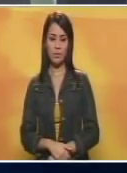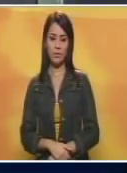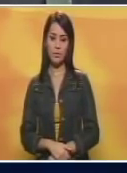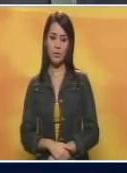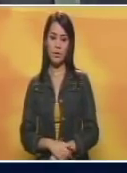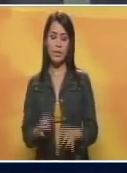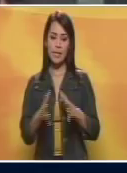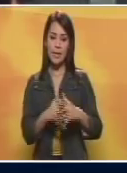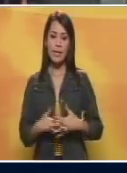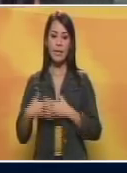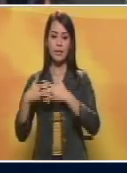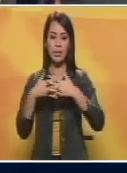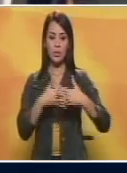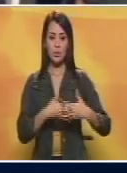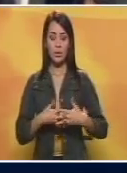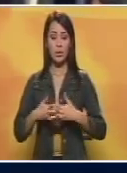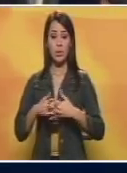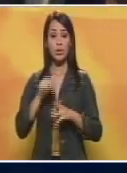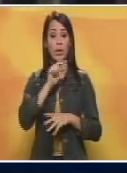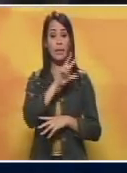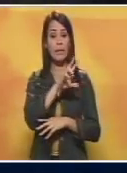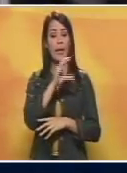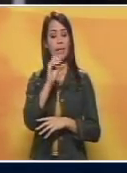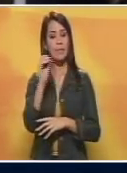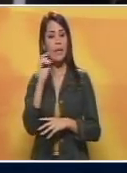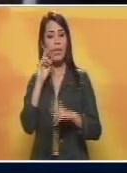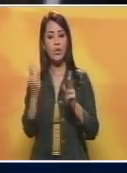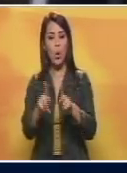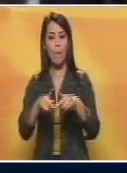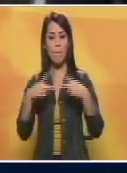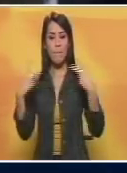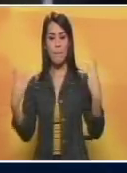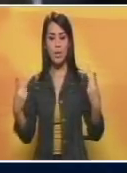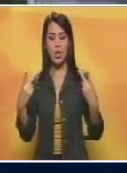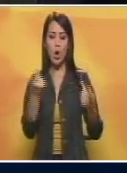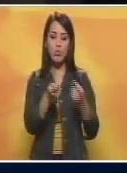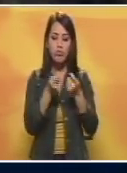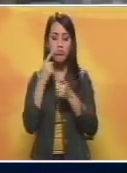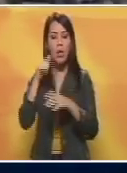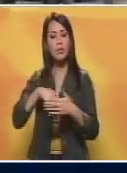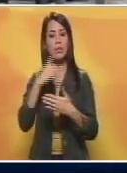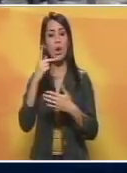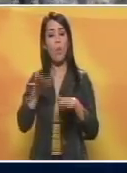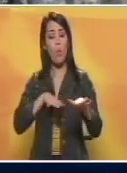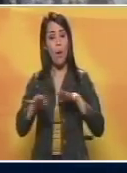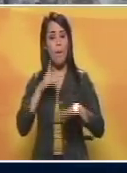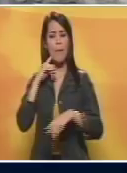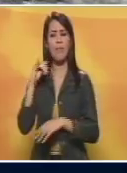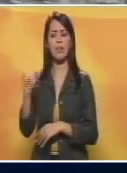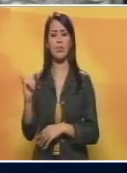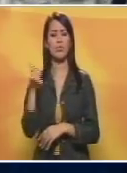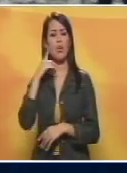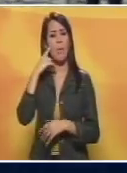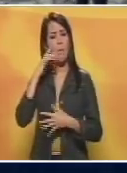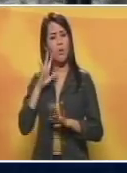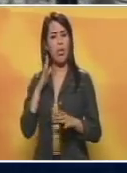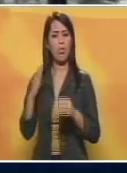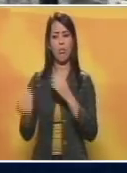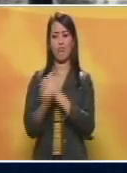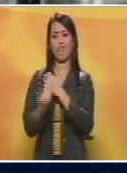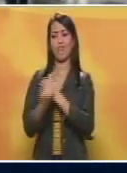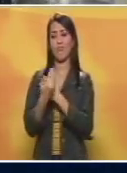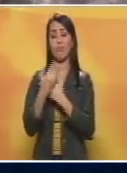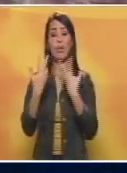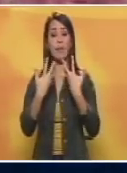en eeuu más de 300 periódicos se coordinaron estos jueves para denunciar en sus editoriales y los presuntos ataques de la